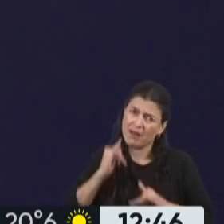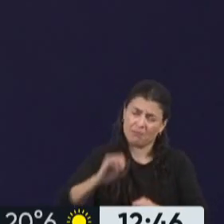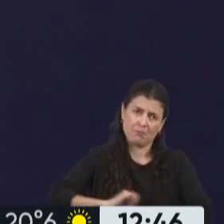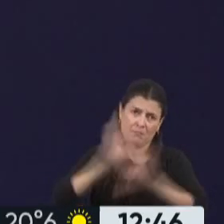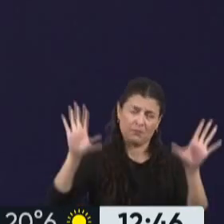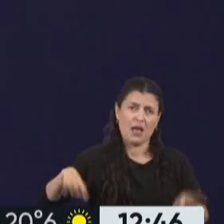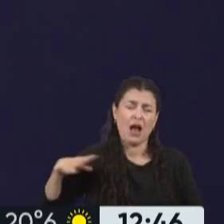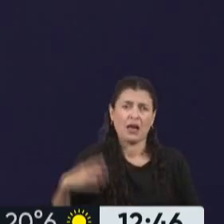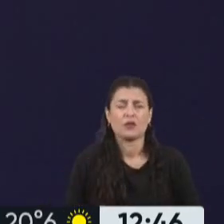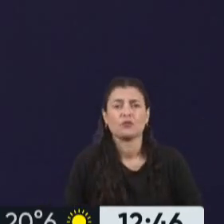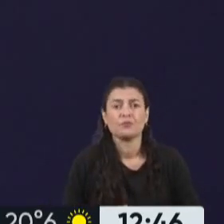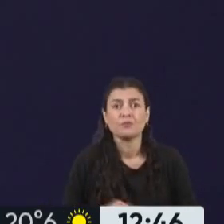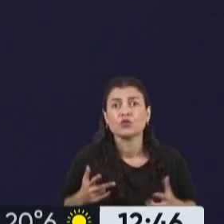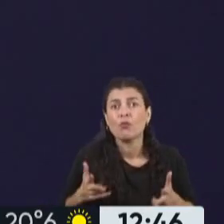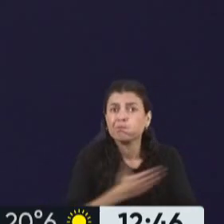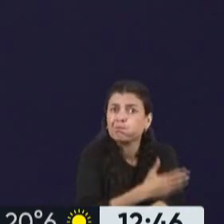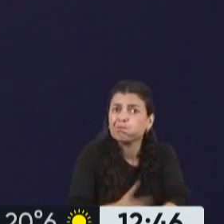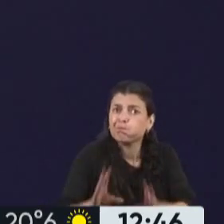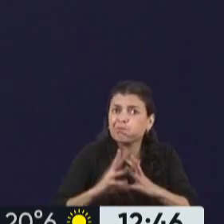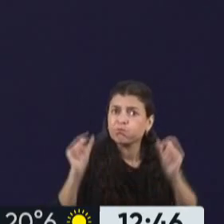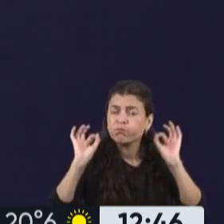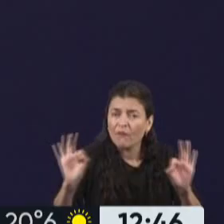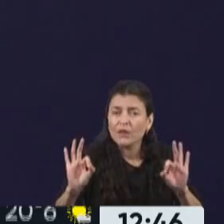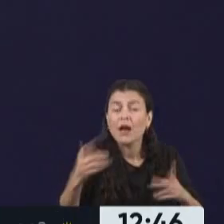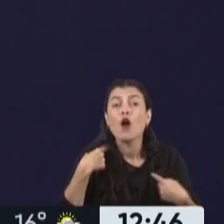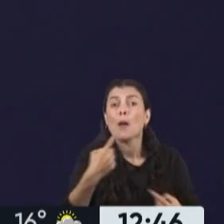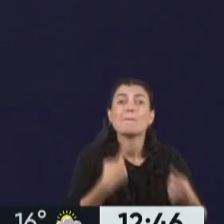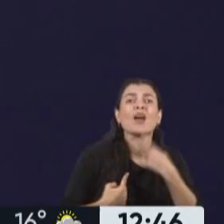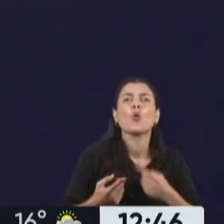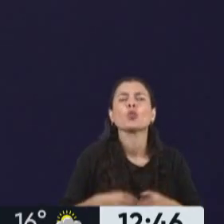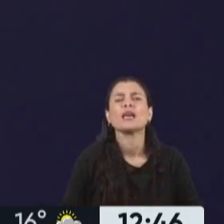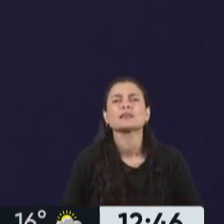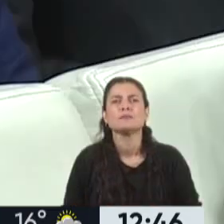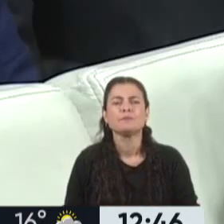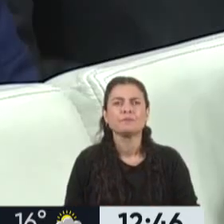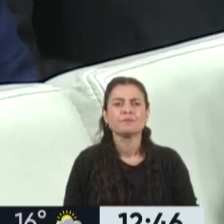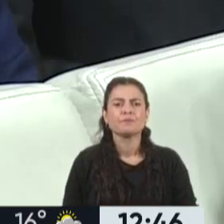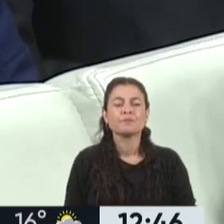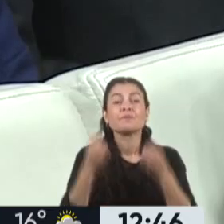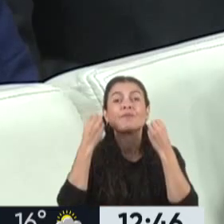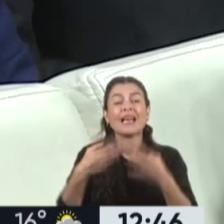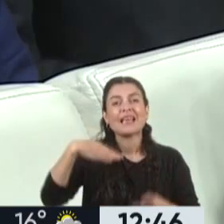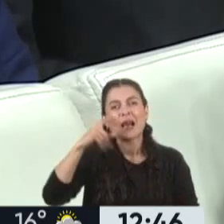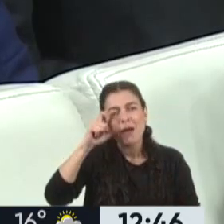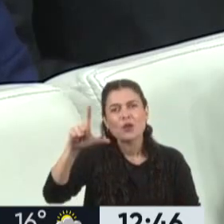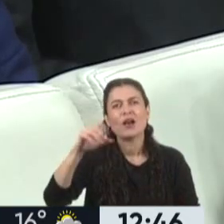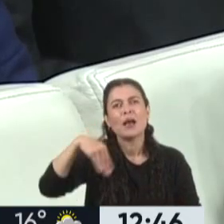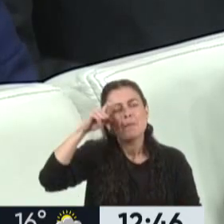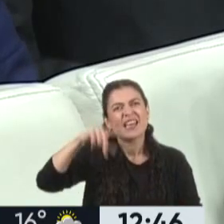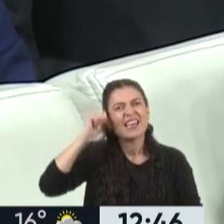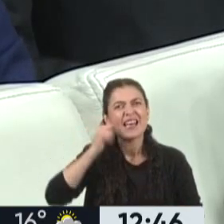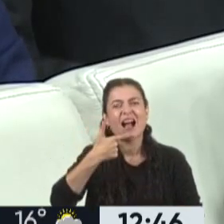Bien, hasta aquí lo mío. Soy todo oídos. ¿Qué tal, Manuel? Eduardo